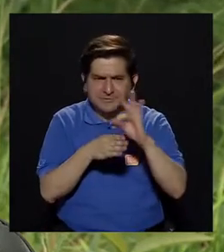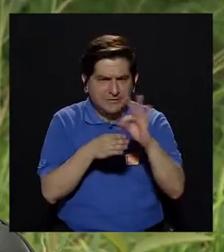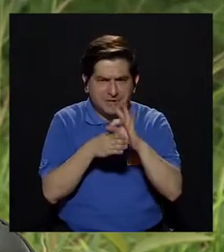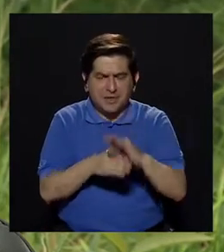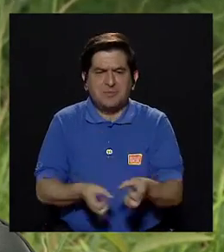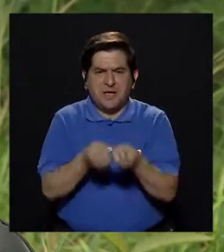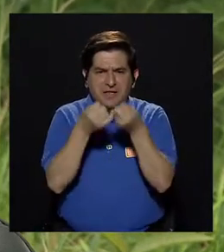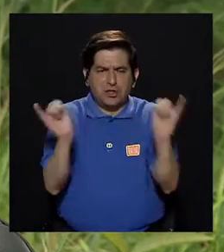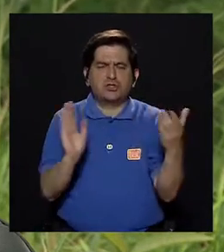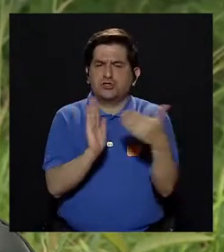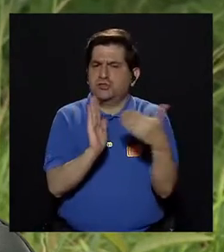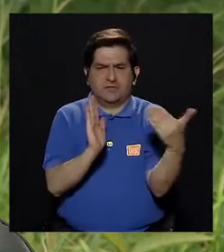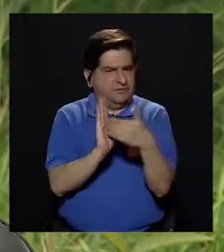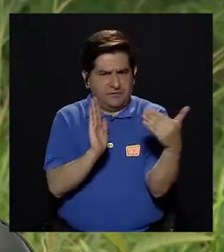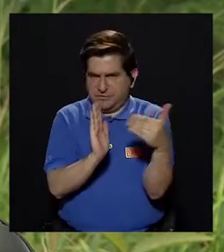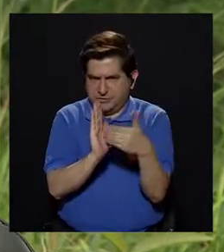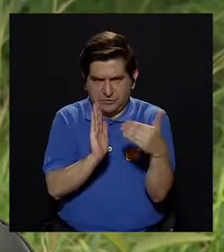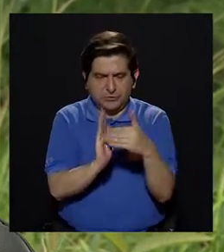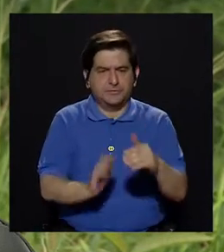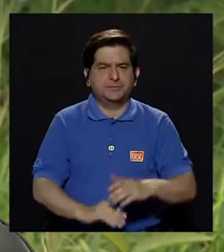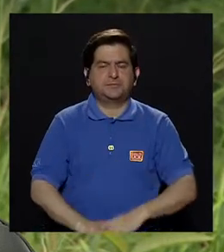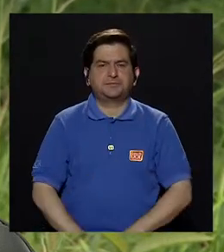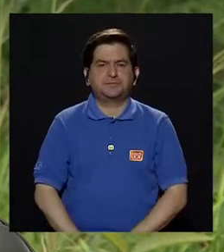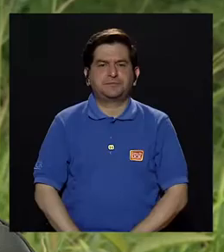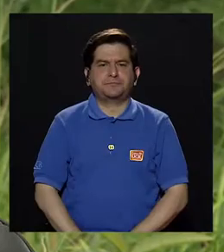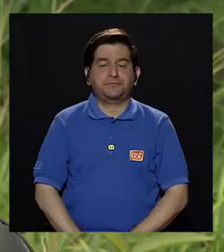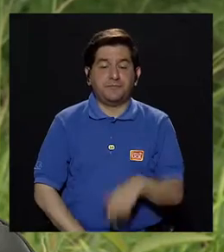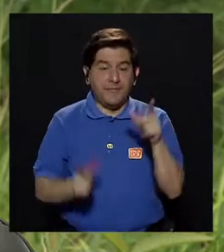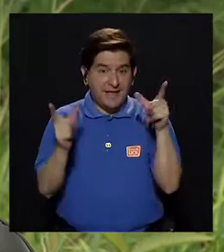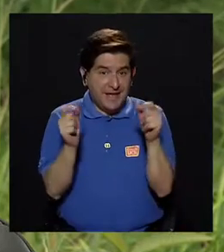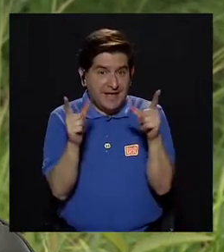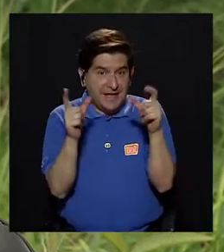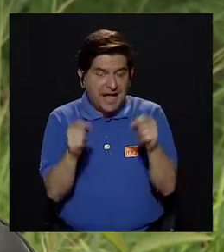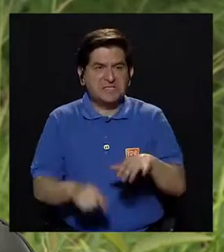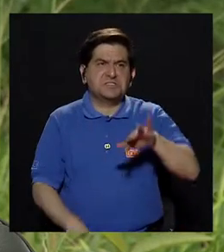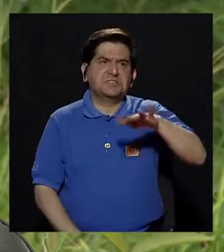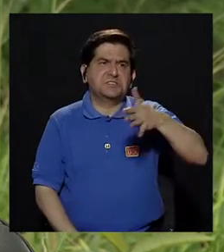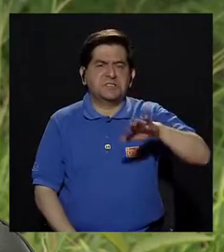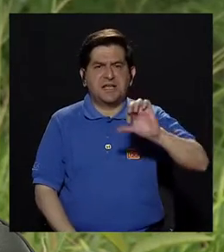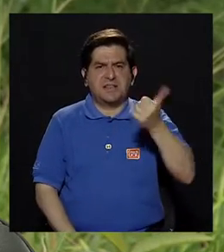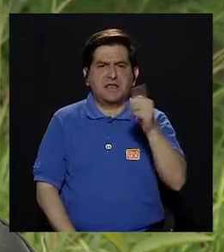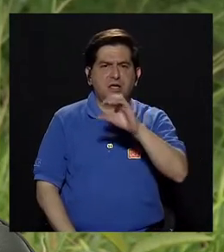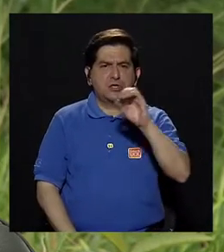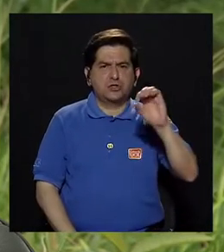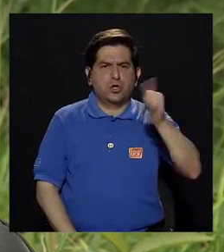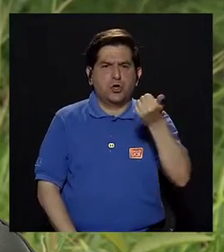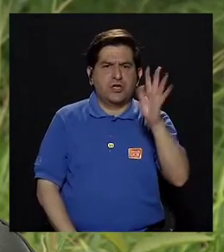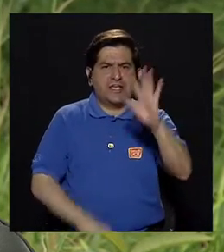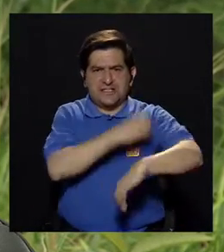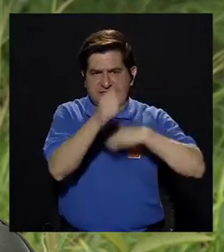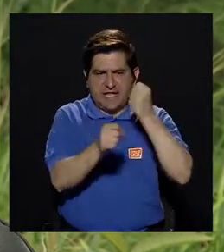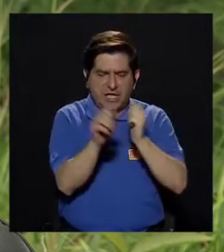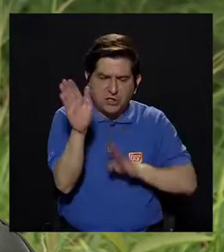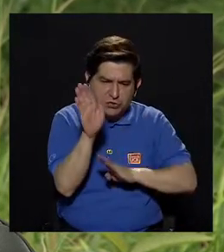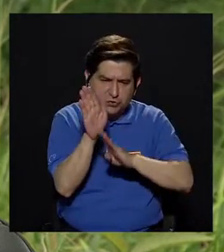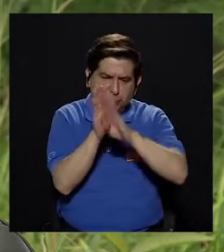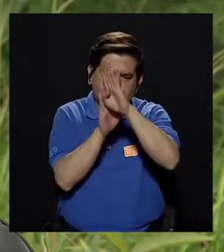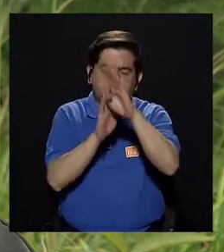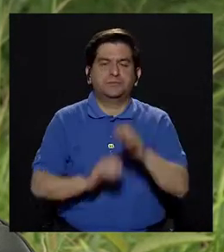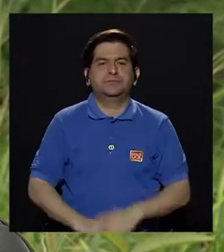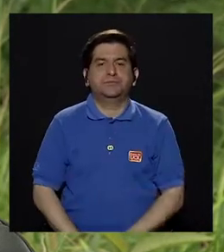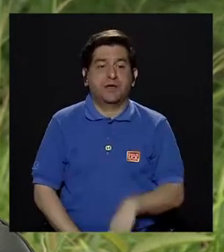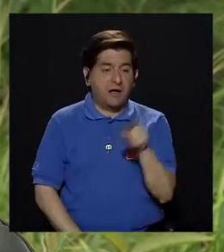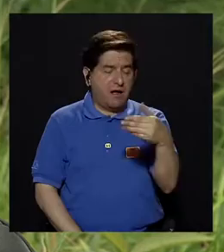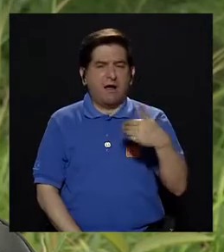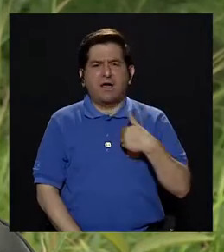que queden secuelas y es un cáncer que dura más o menos de 10 a 15 años en desarrollarse, o